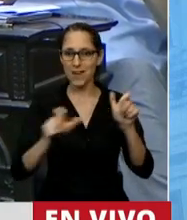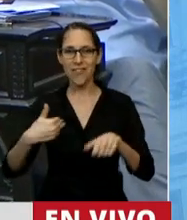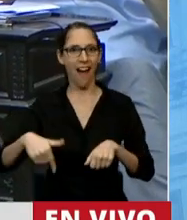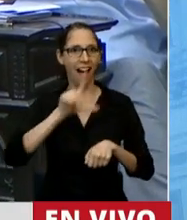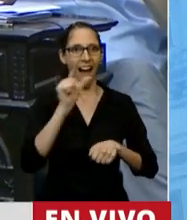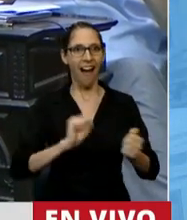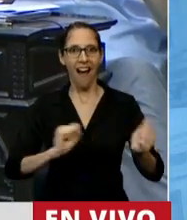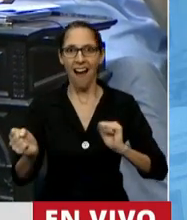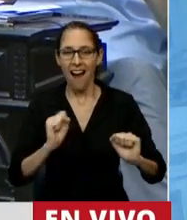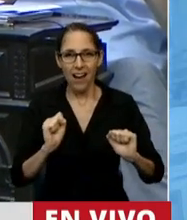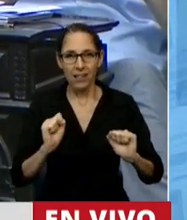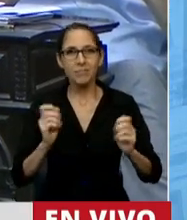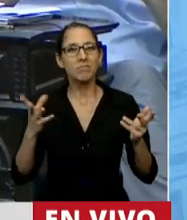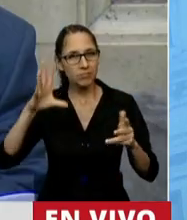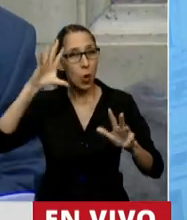argentinos.